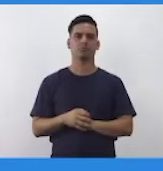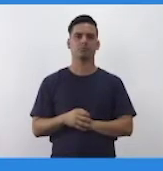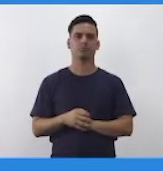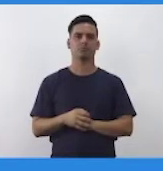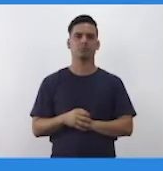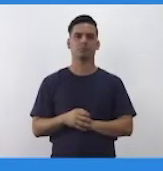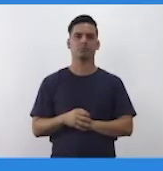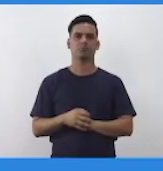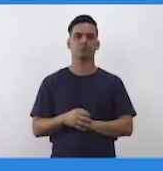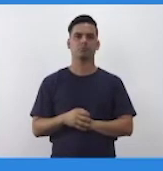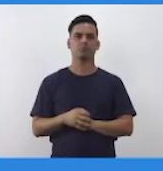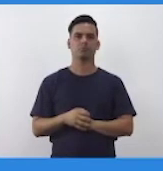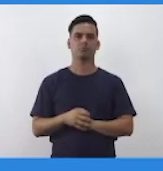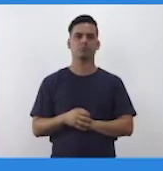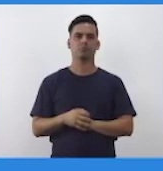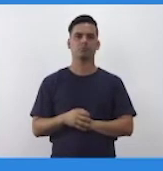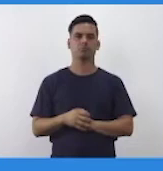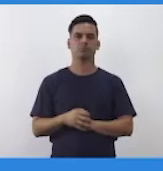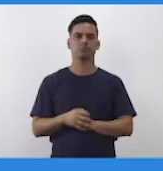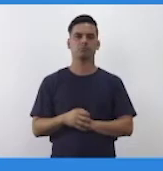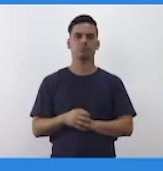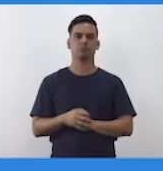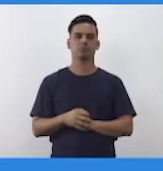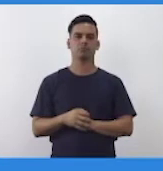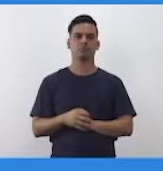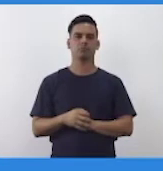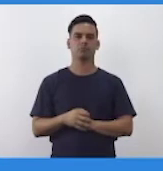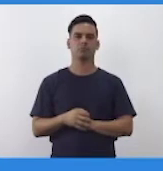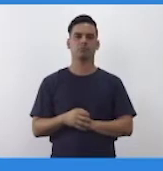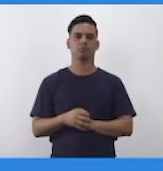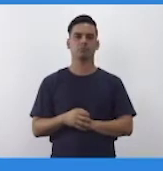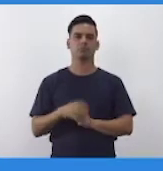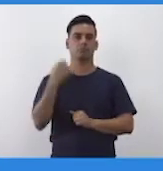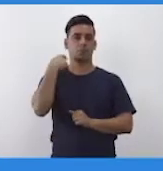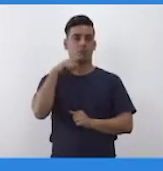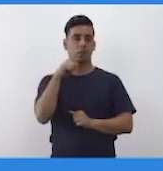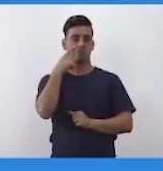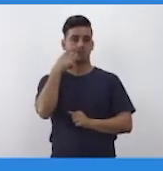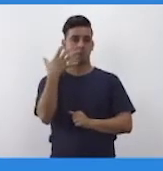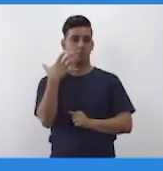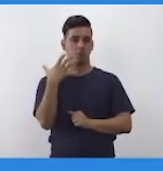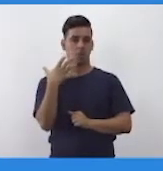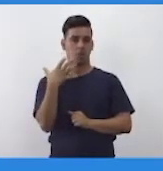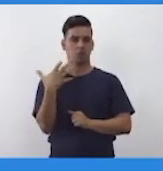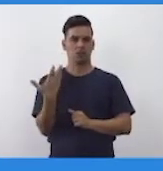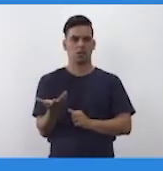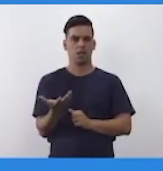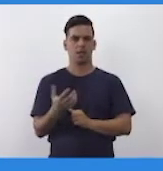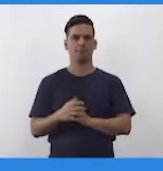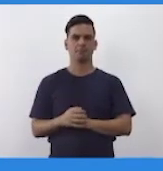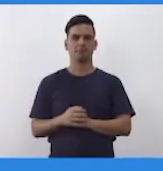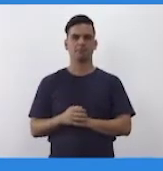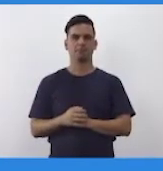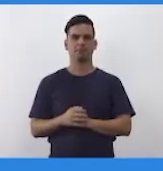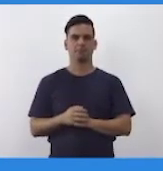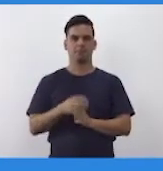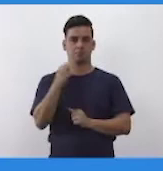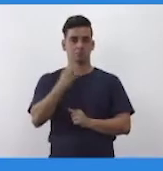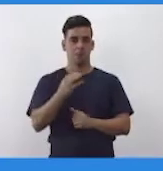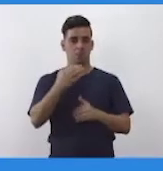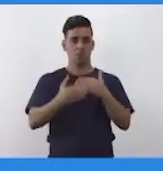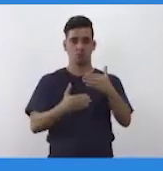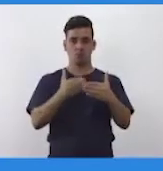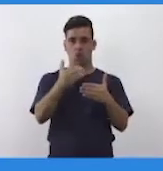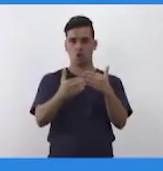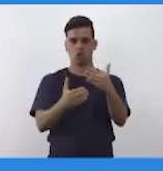Continuamos. Tenemos también como otra importancia que durante este proceso